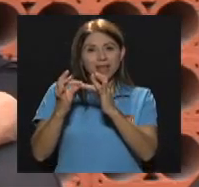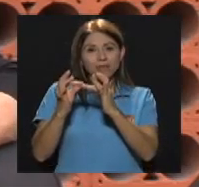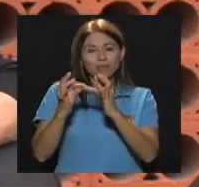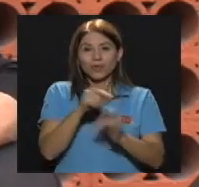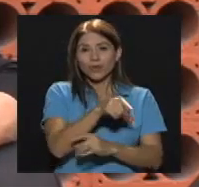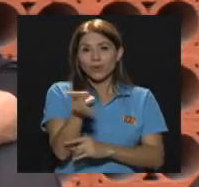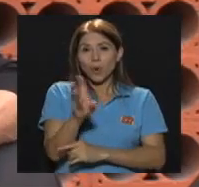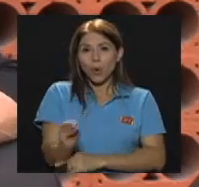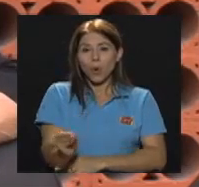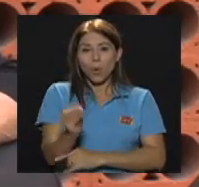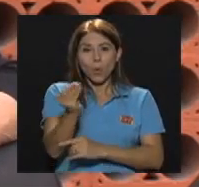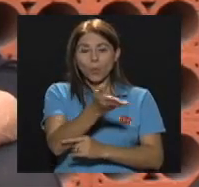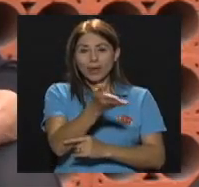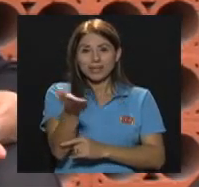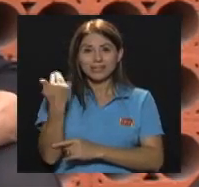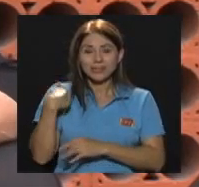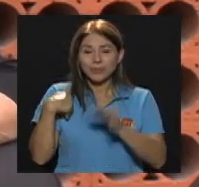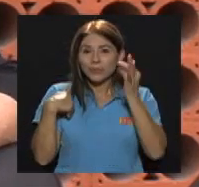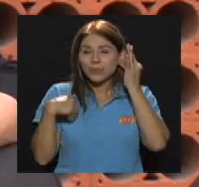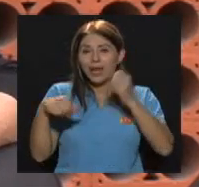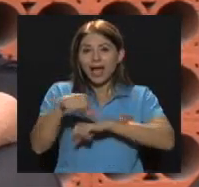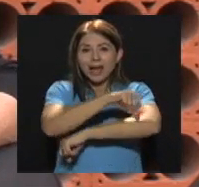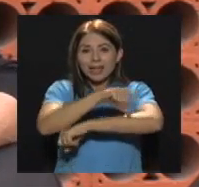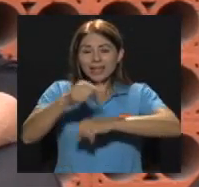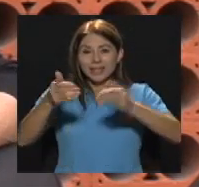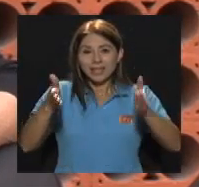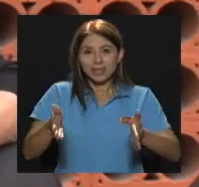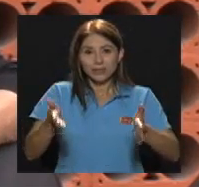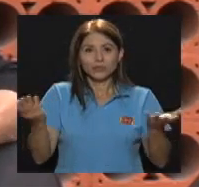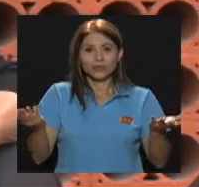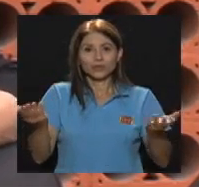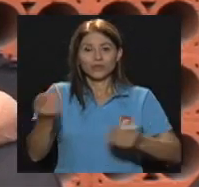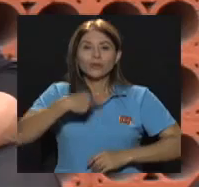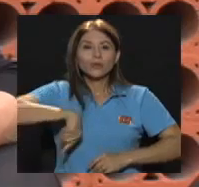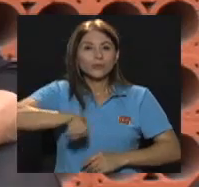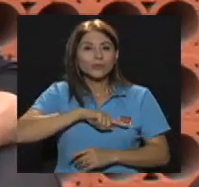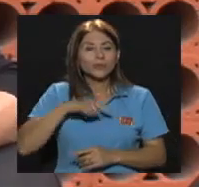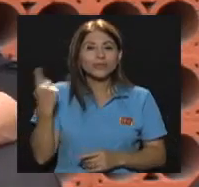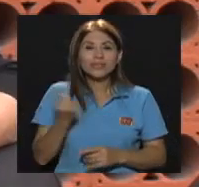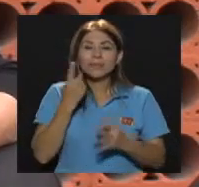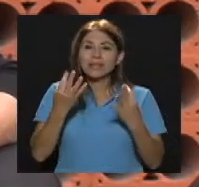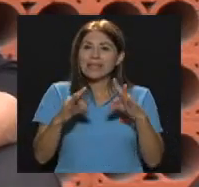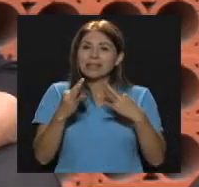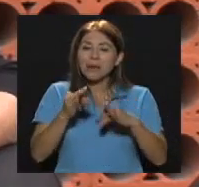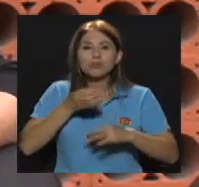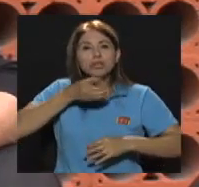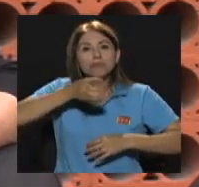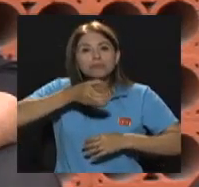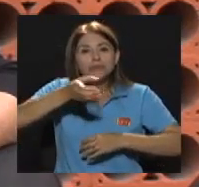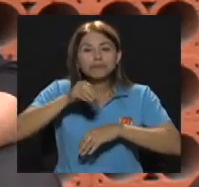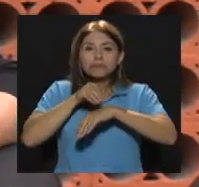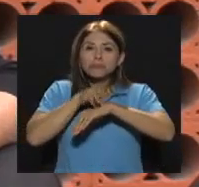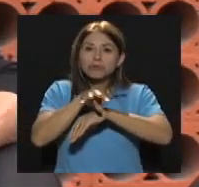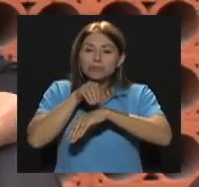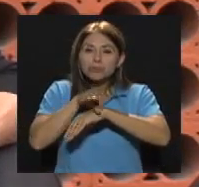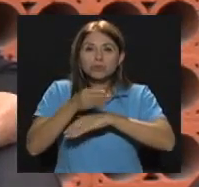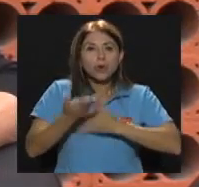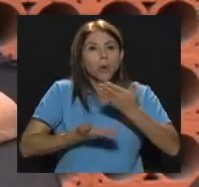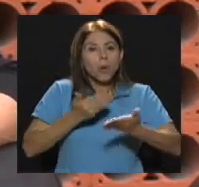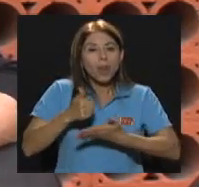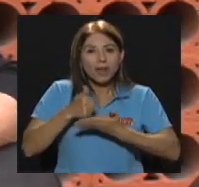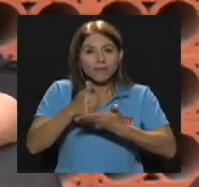y jóvenes arquitectos y arquitectas. Tratamos siempre de dar consultorías y colaboraciones en lo que el